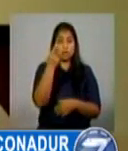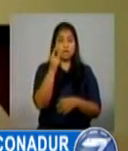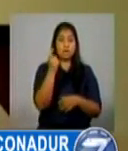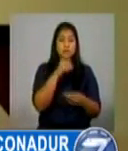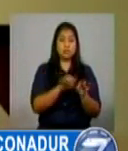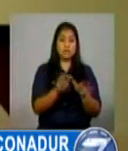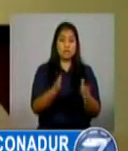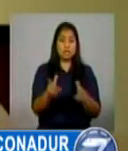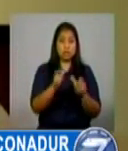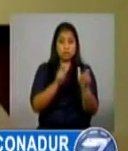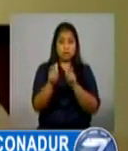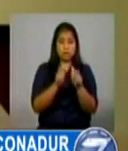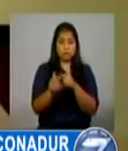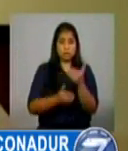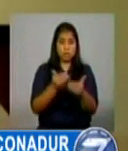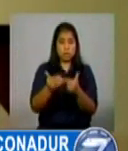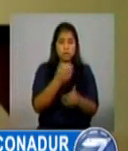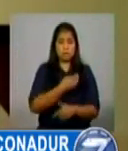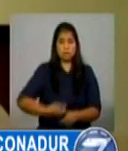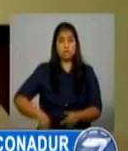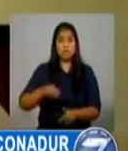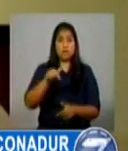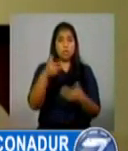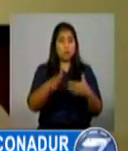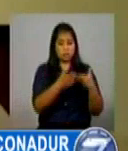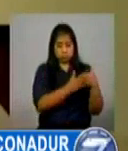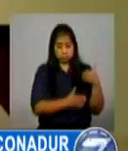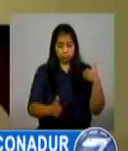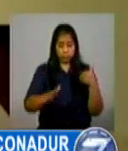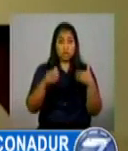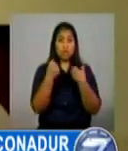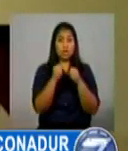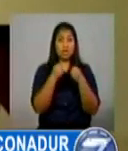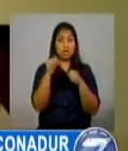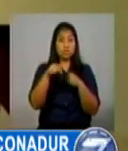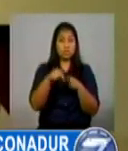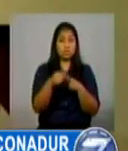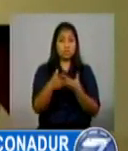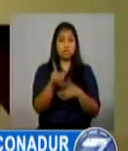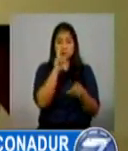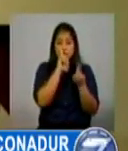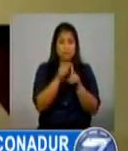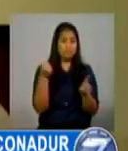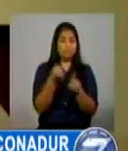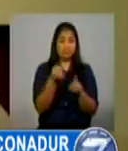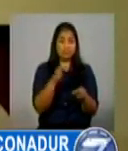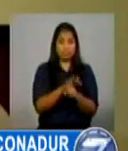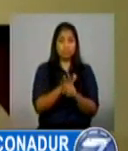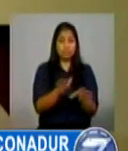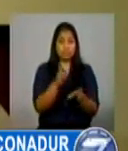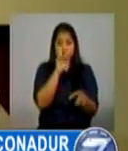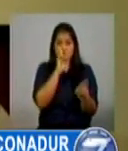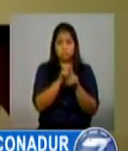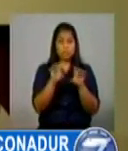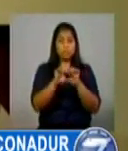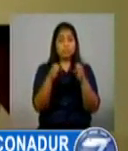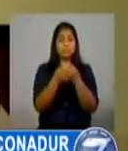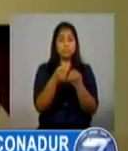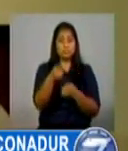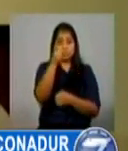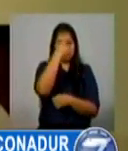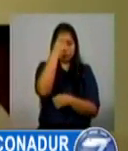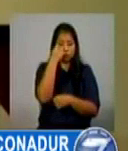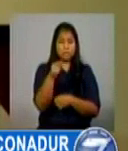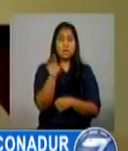Coordinación Ejecutiva de la Presidencia, lo que ha hecho a lo largo de este año en medio de la pandemia y a su equipo de trabajo. Y